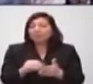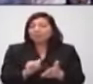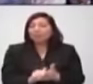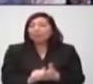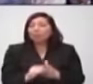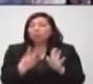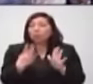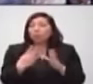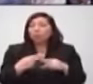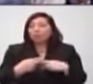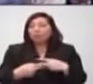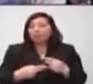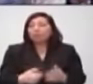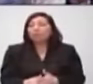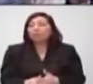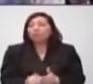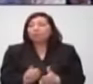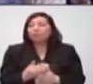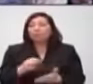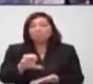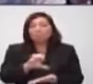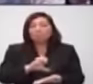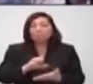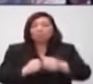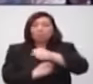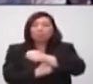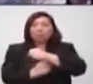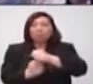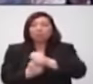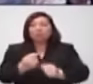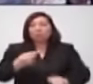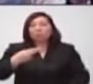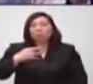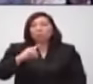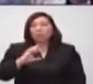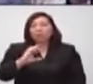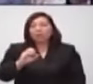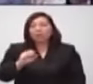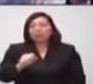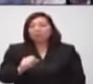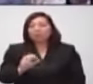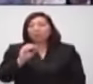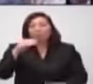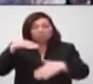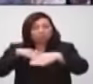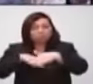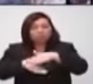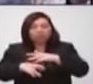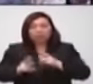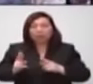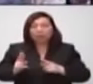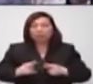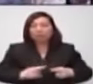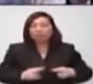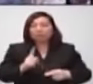de 9 kilómetros adicionales entre el puente Huáscar y el límite con el Callao. Además de un túnel que va por debajo del río Rímac